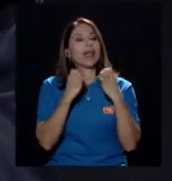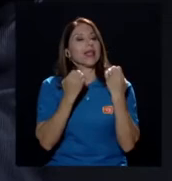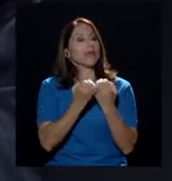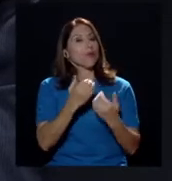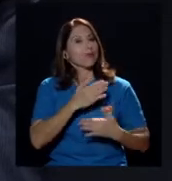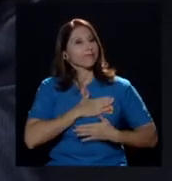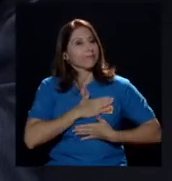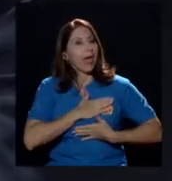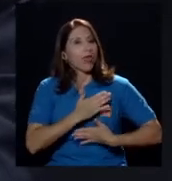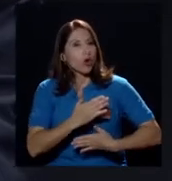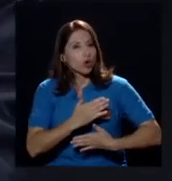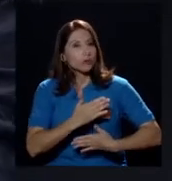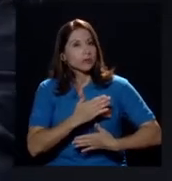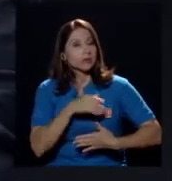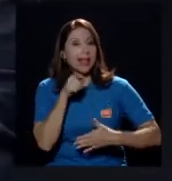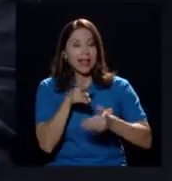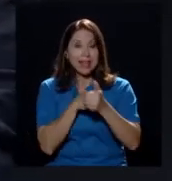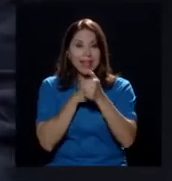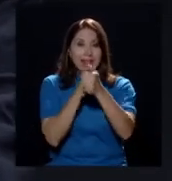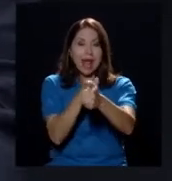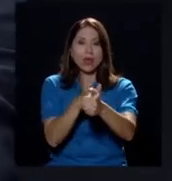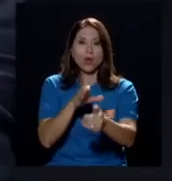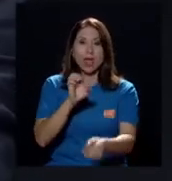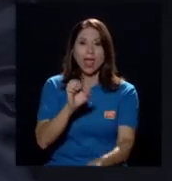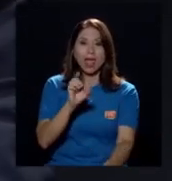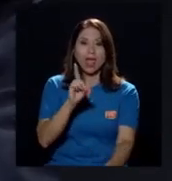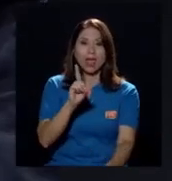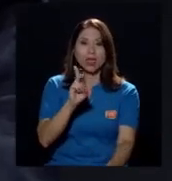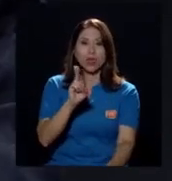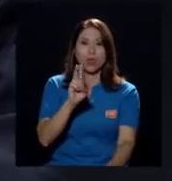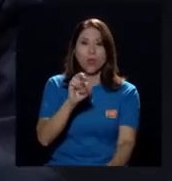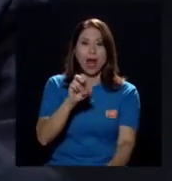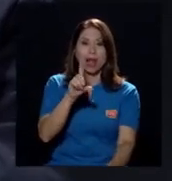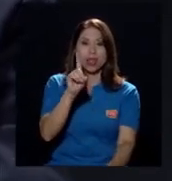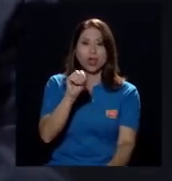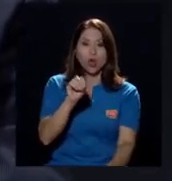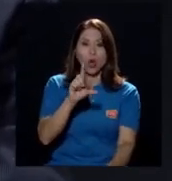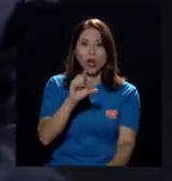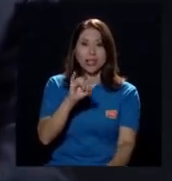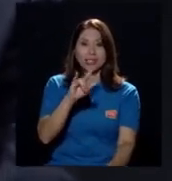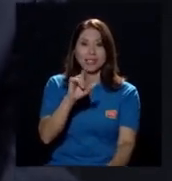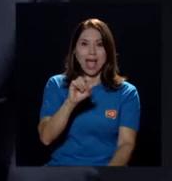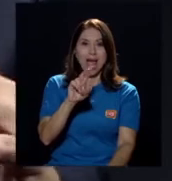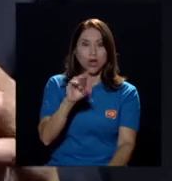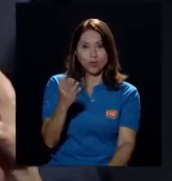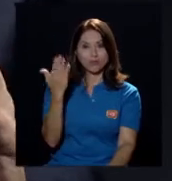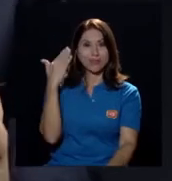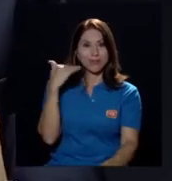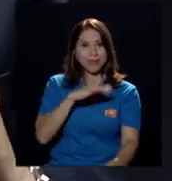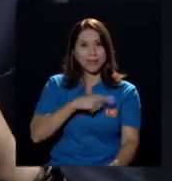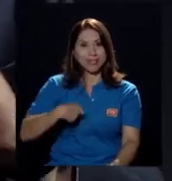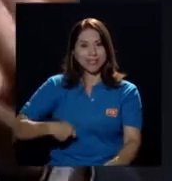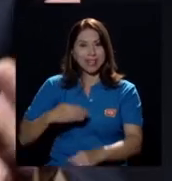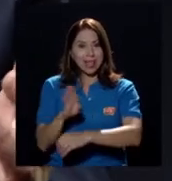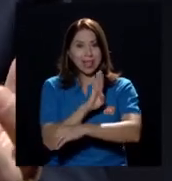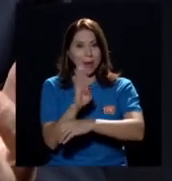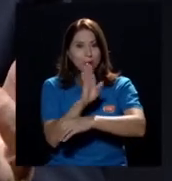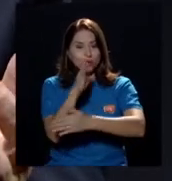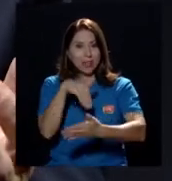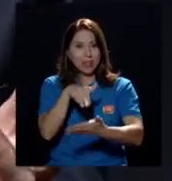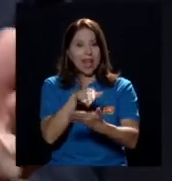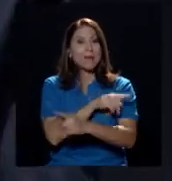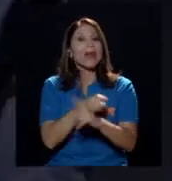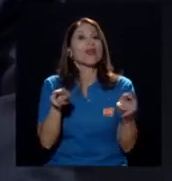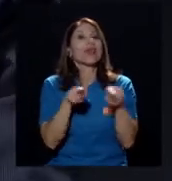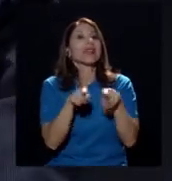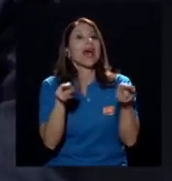el cual estaba pues liderado por don eduardo lizano en ese momento ya presidente del banco central pero que también se hizo al margen de la